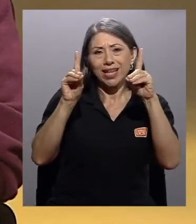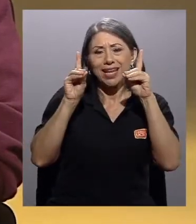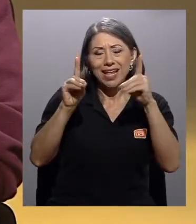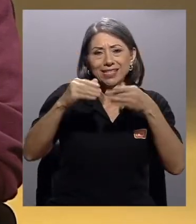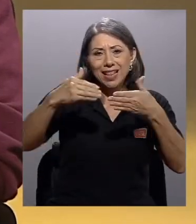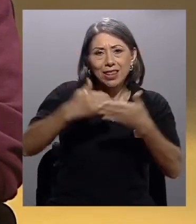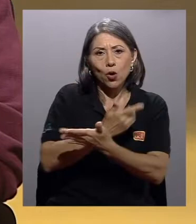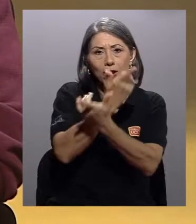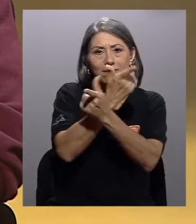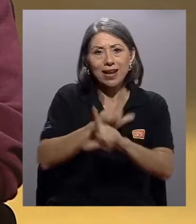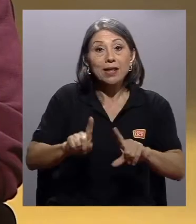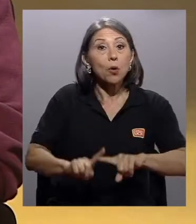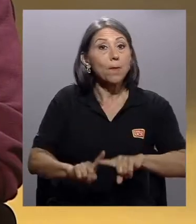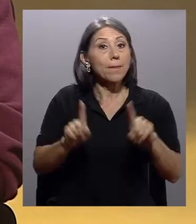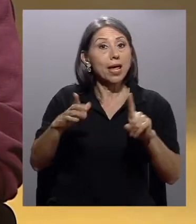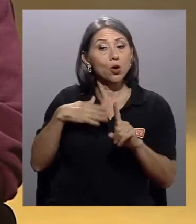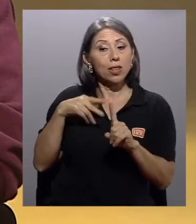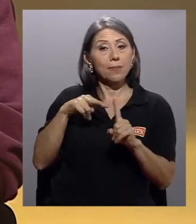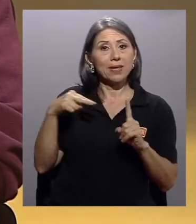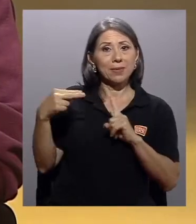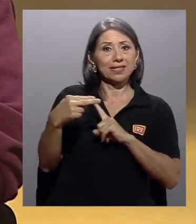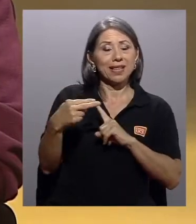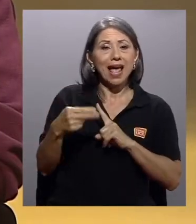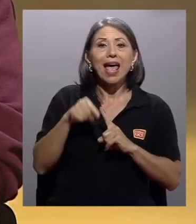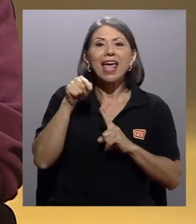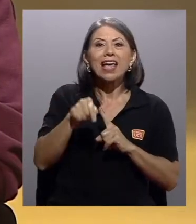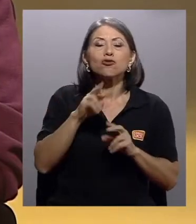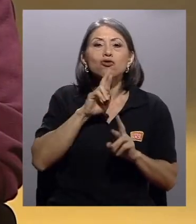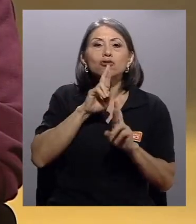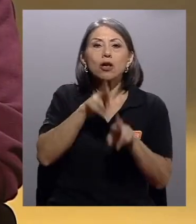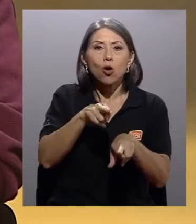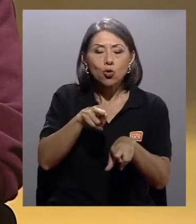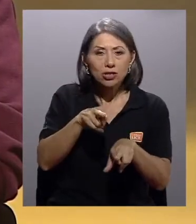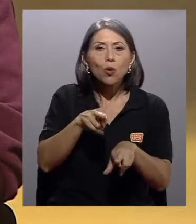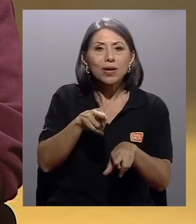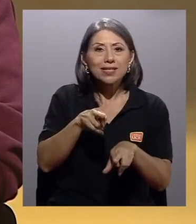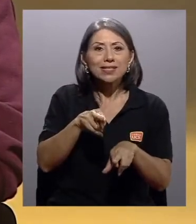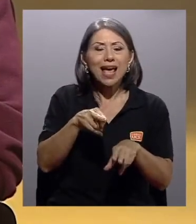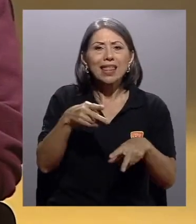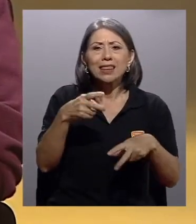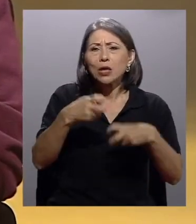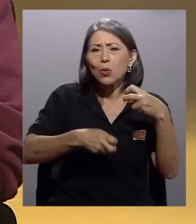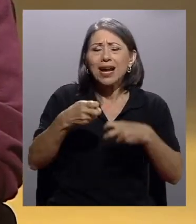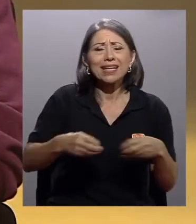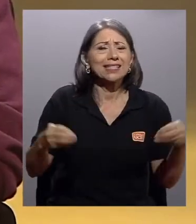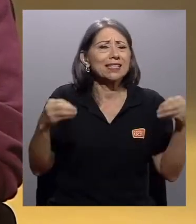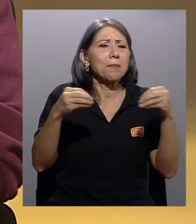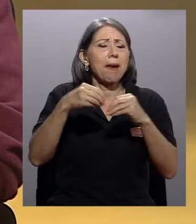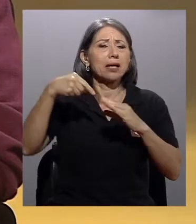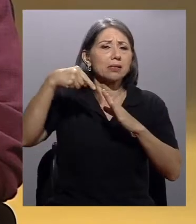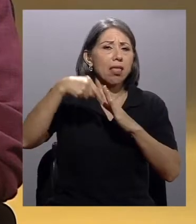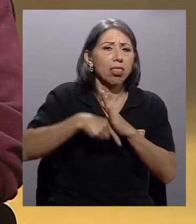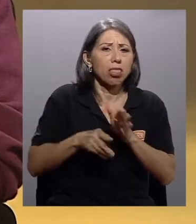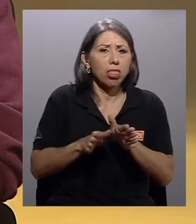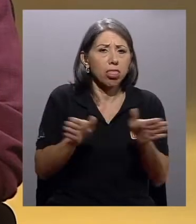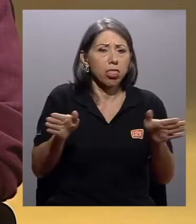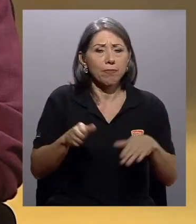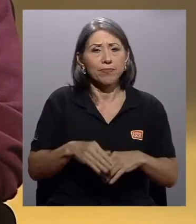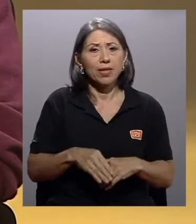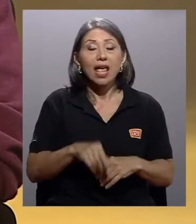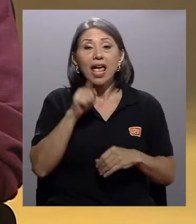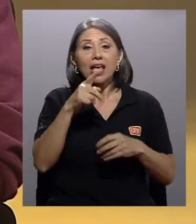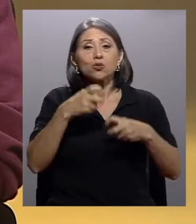neoliberalismo, pero desde mi perspectiva esto es consecuencia, resultado de una crisis más amplia, ¿no? Es